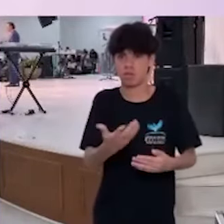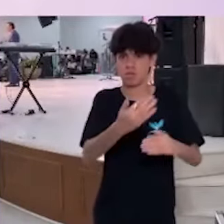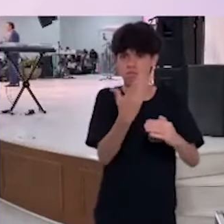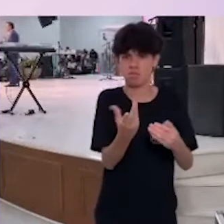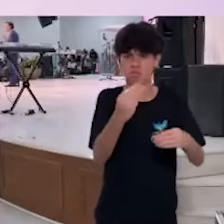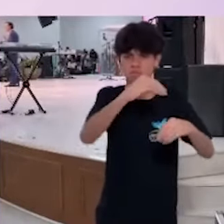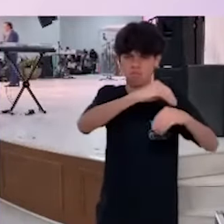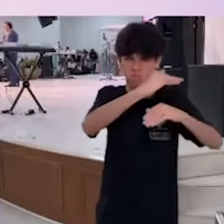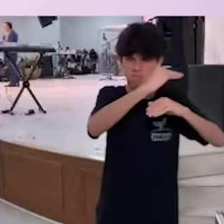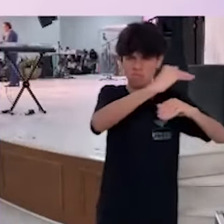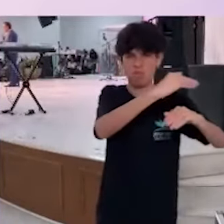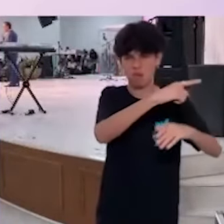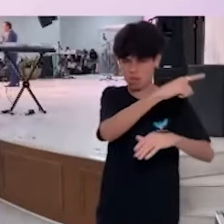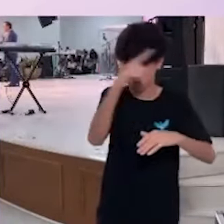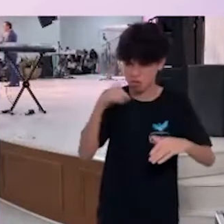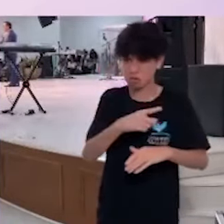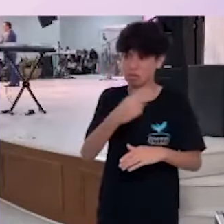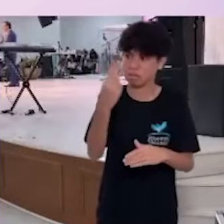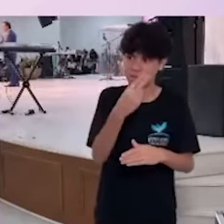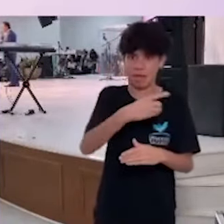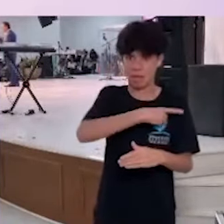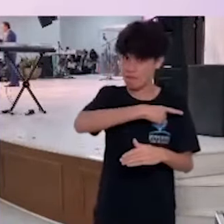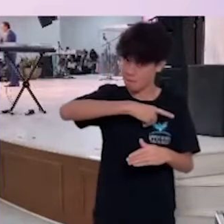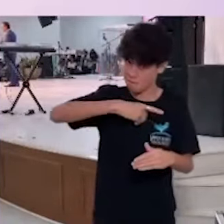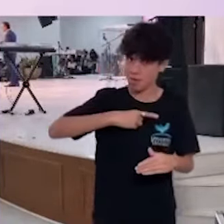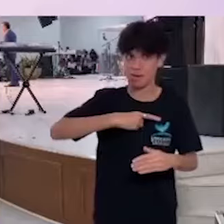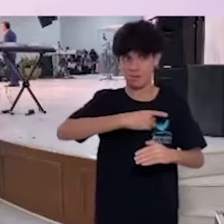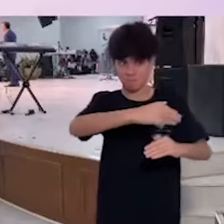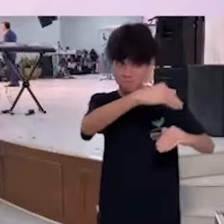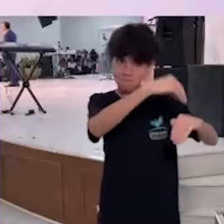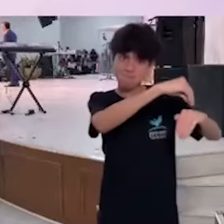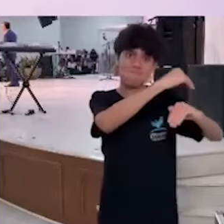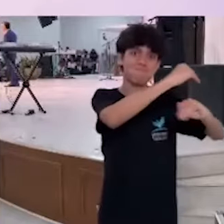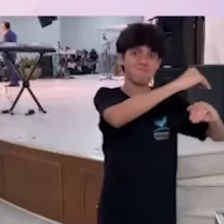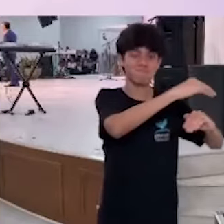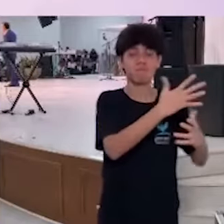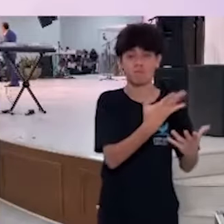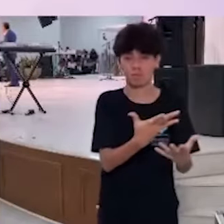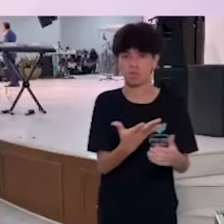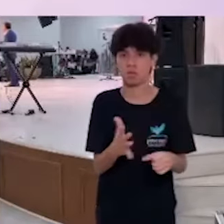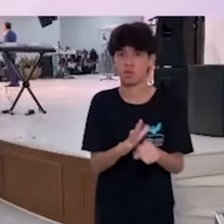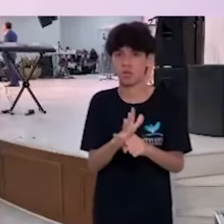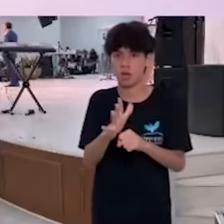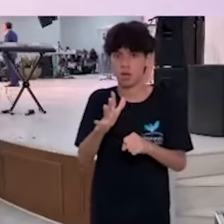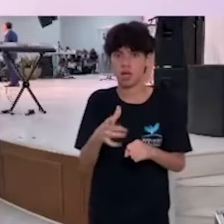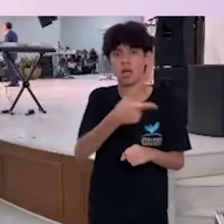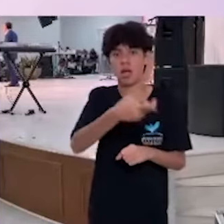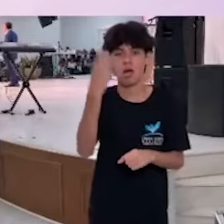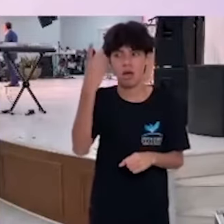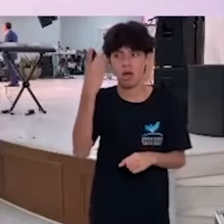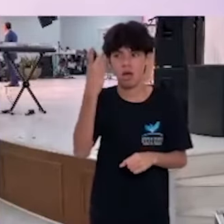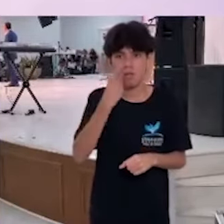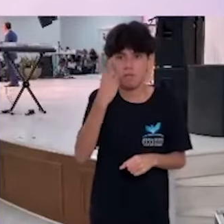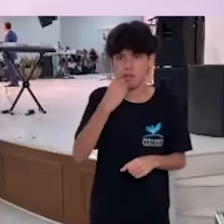que debemos, un problema muy común que se da y que debemos ponerle candado. ¿Sabes cuál? No te desveles.